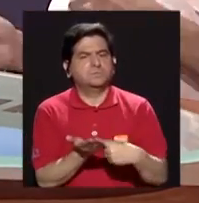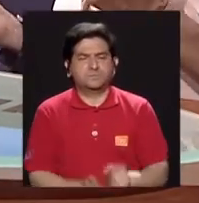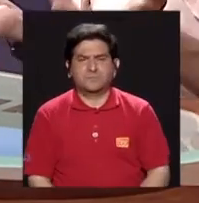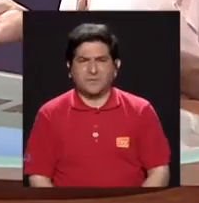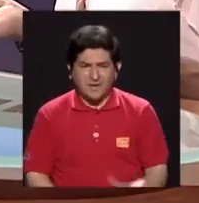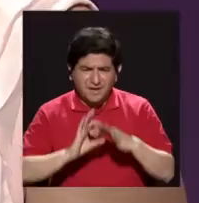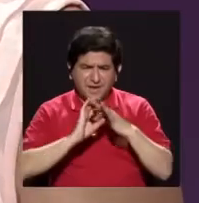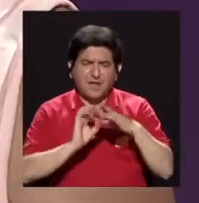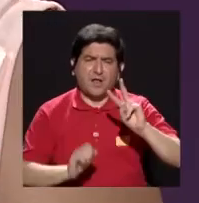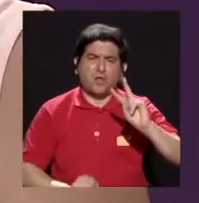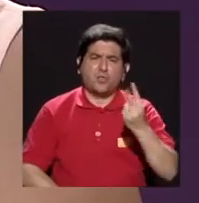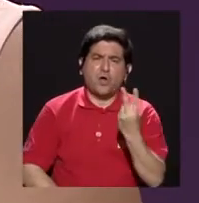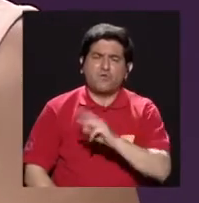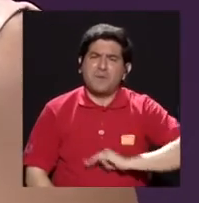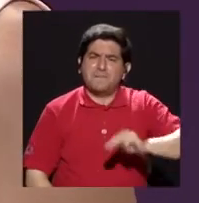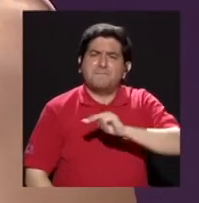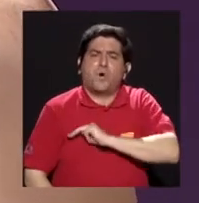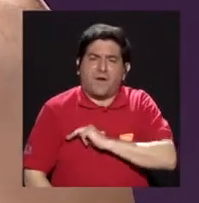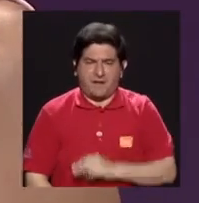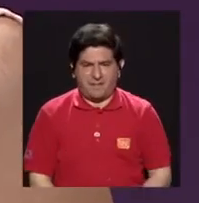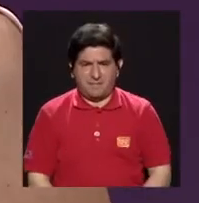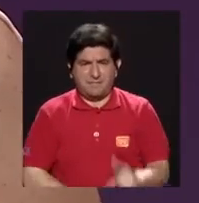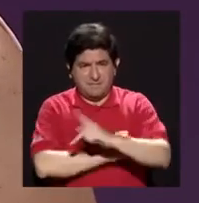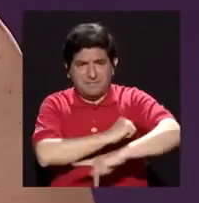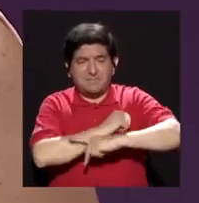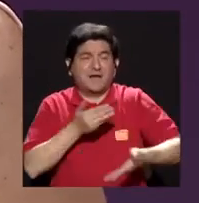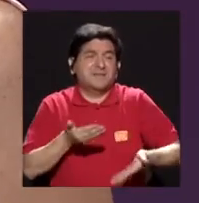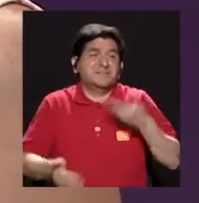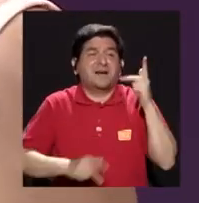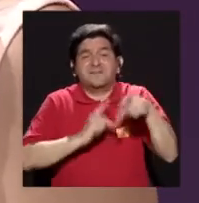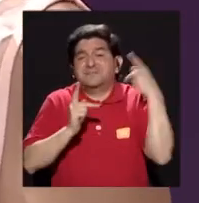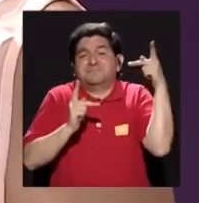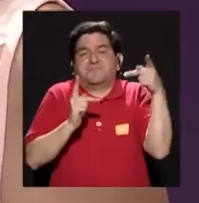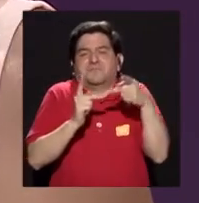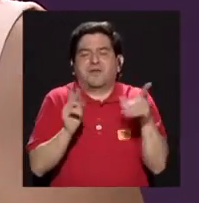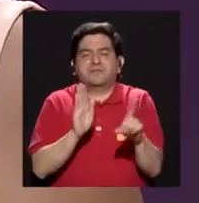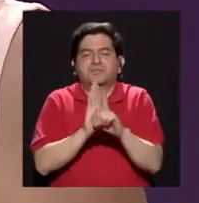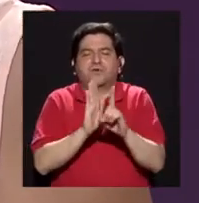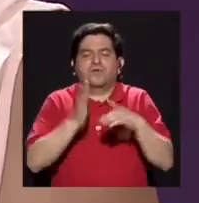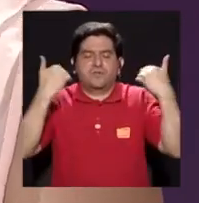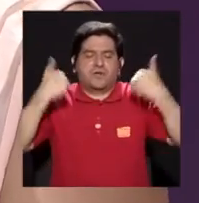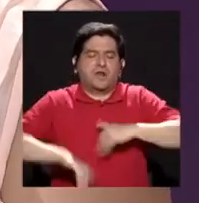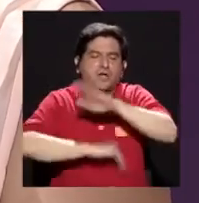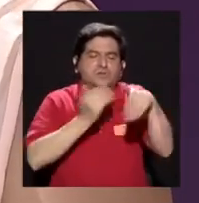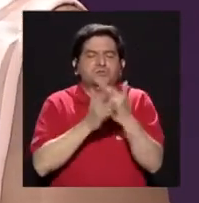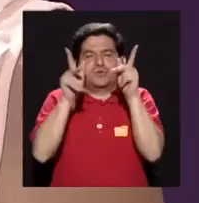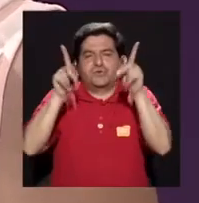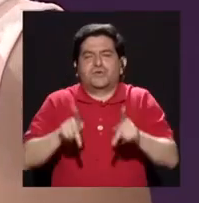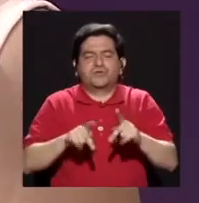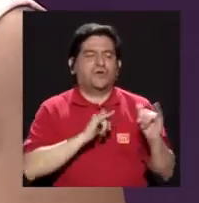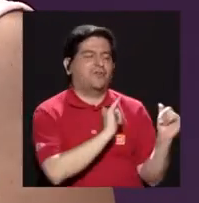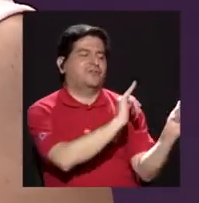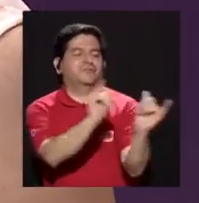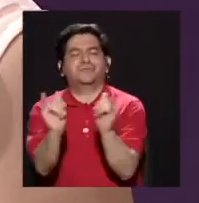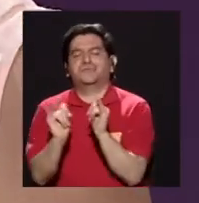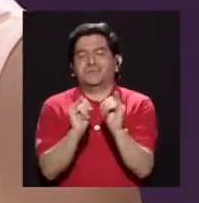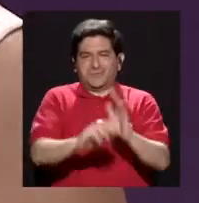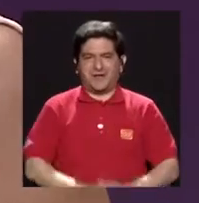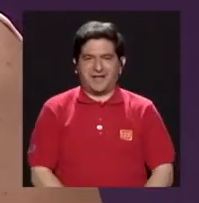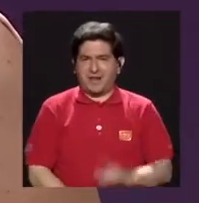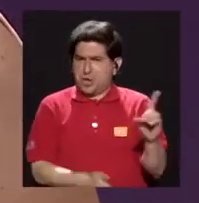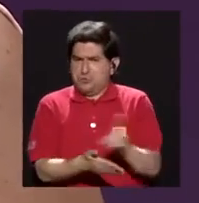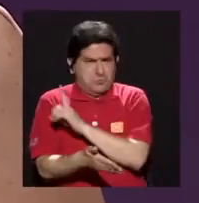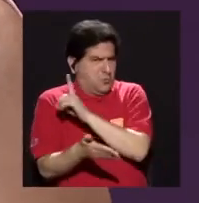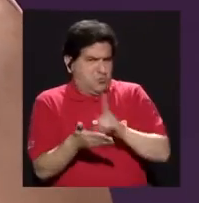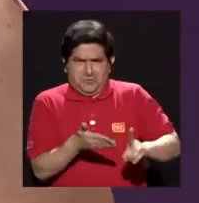tiene que ver con esa doble moral, ¿verdad? Somos un país casi perfecto, donde los derechos humanos de toda la gente, igualiticos, no